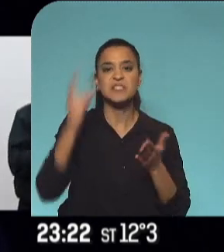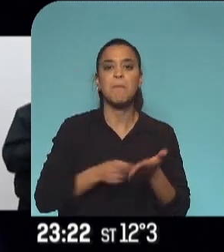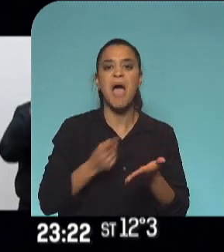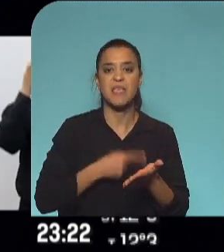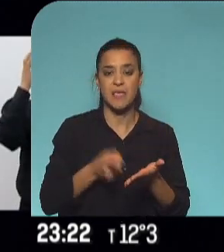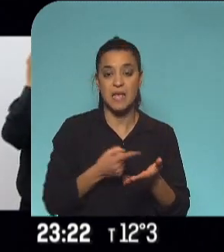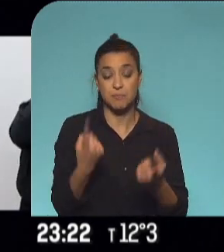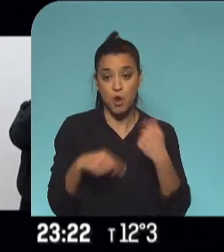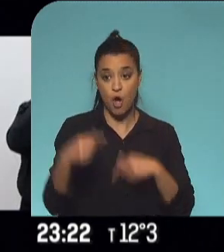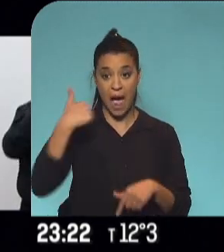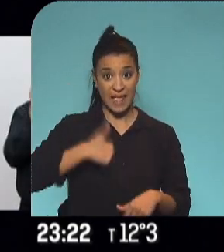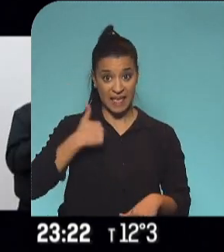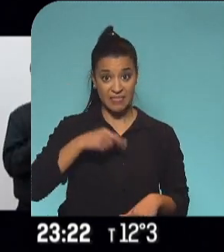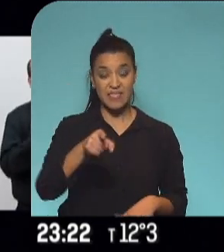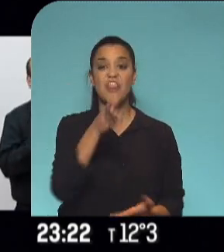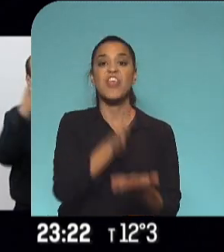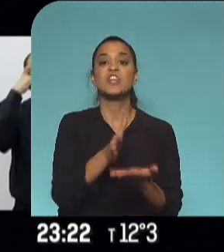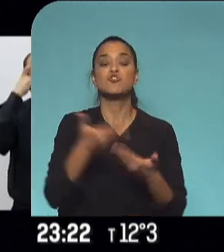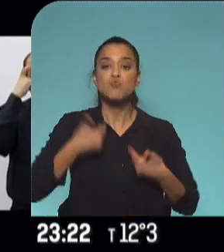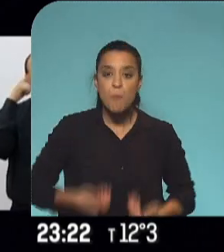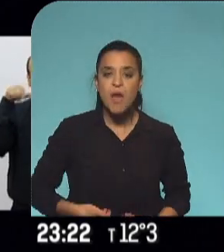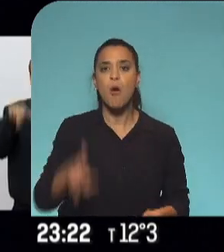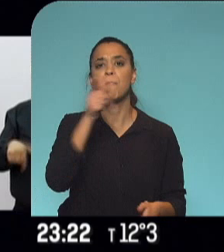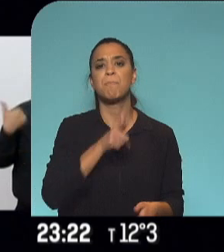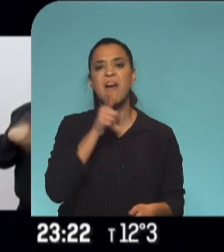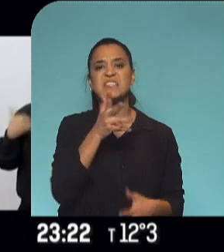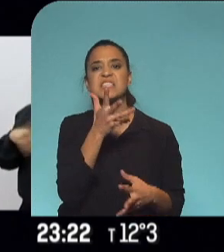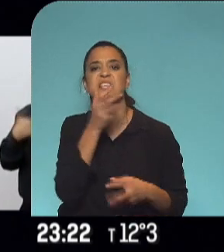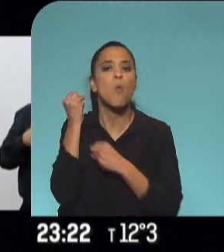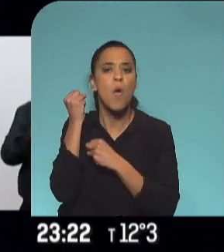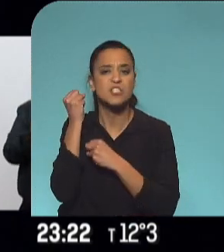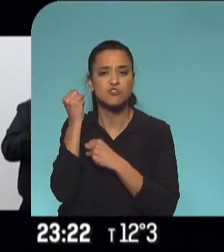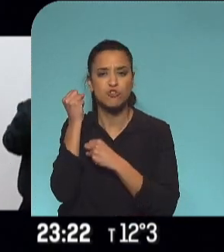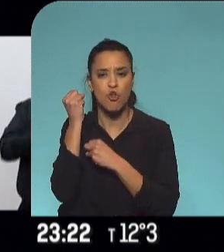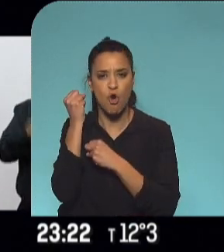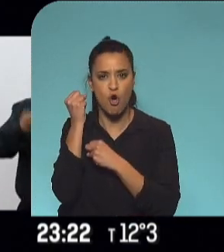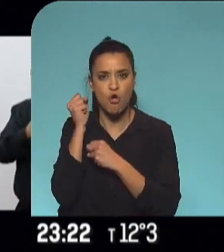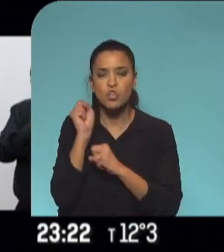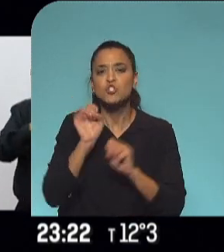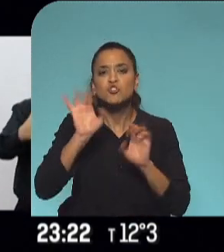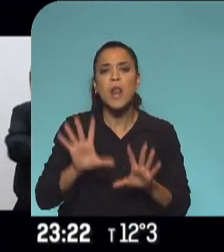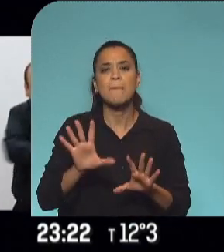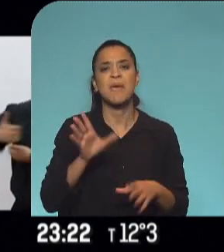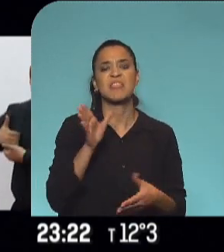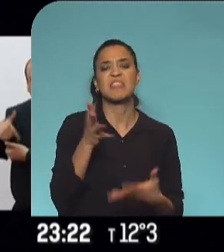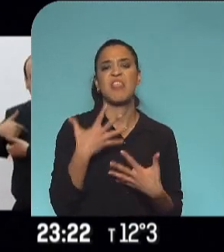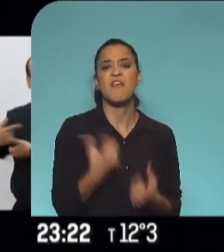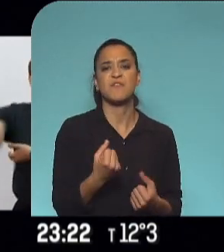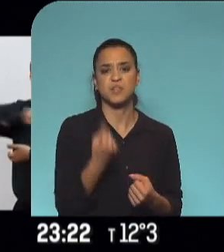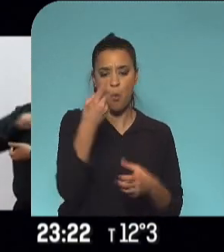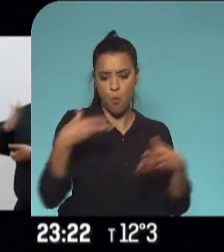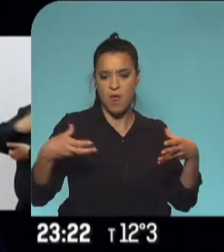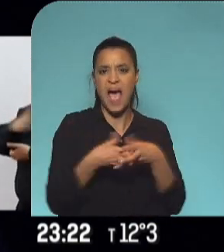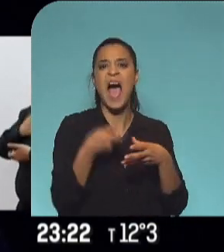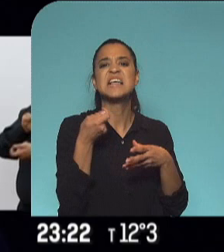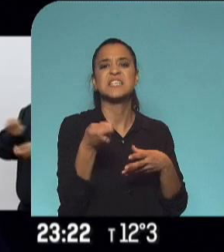Sin embargo, en Argentina, los derechos humanos parecen haber sido secuestrados por solo los defensores de una parte de los